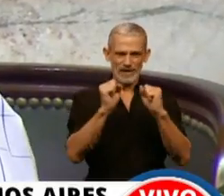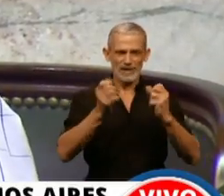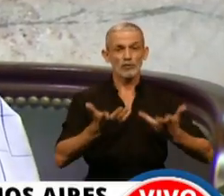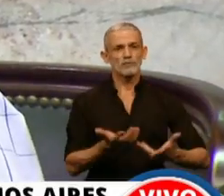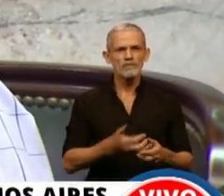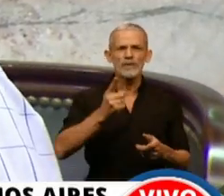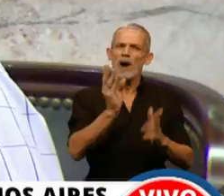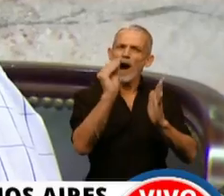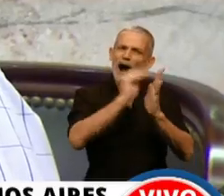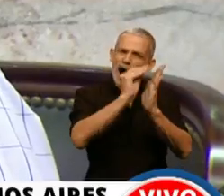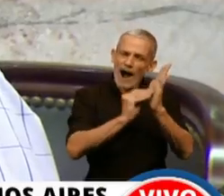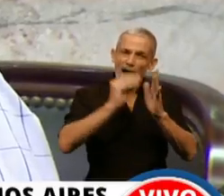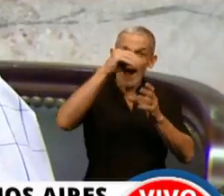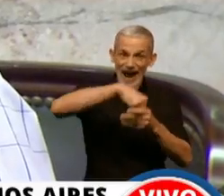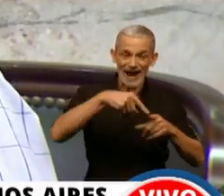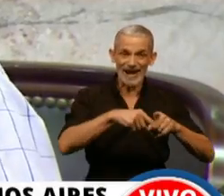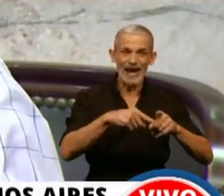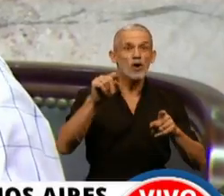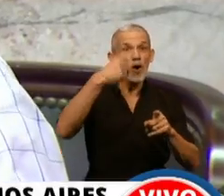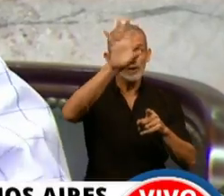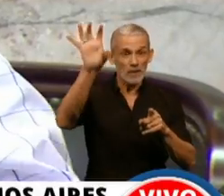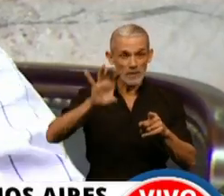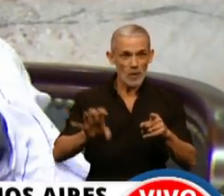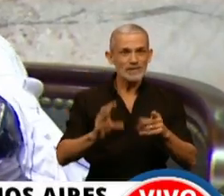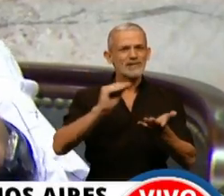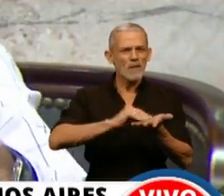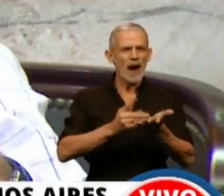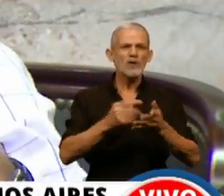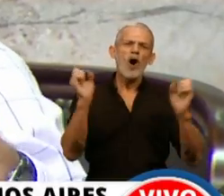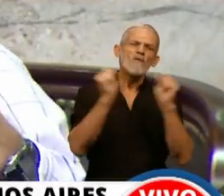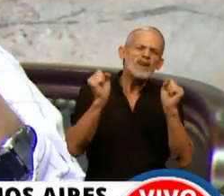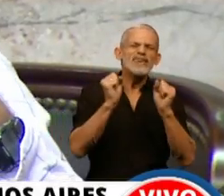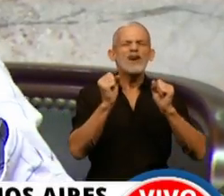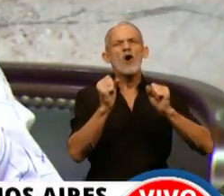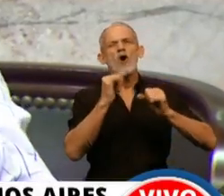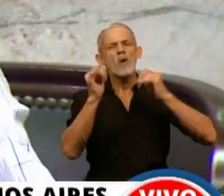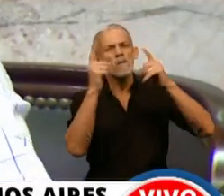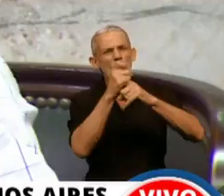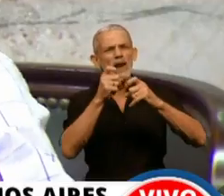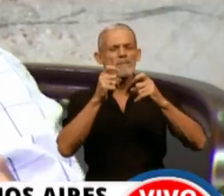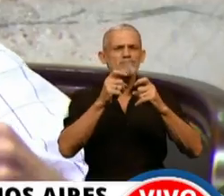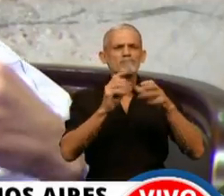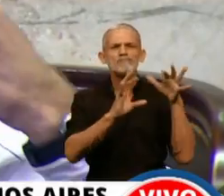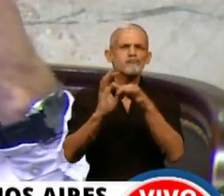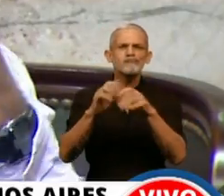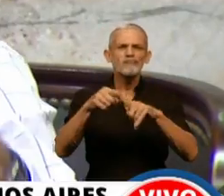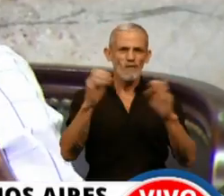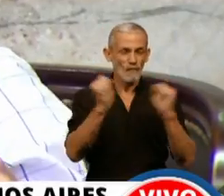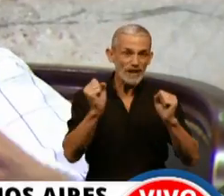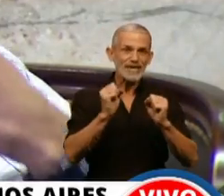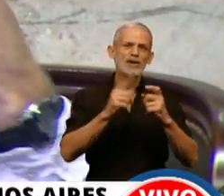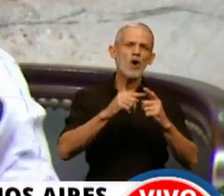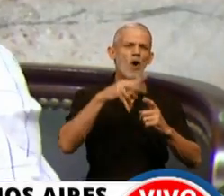y se van a agregar otra provincia se describe el frío y los problemas que trae el frío